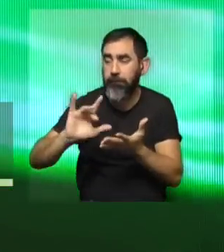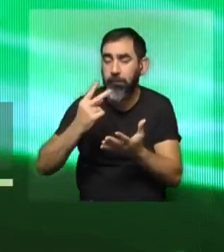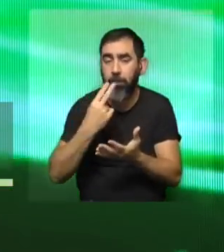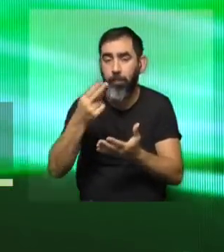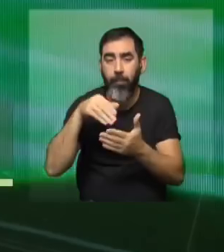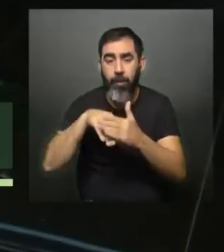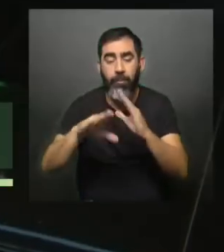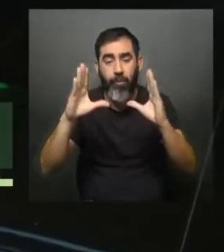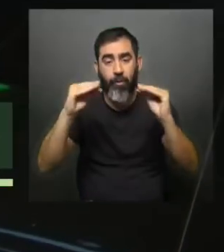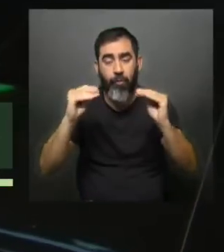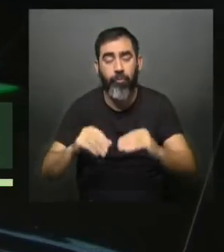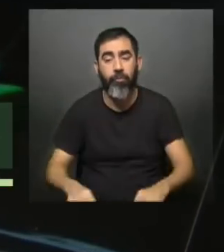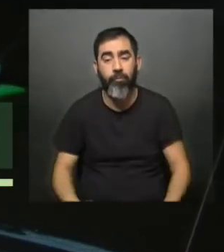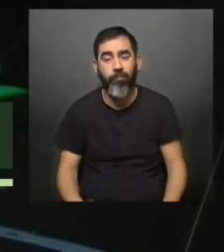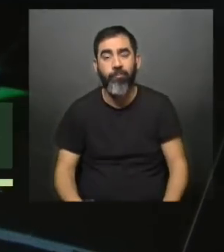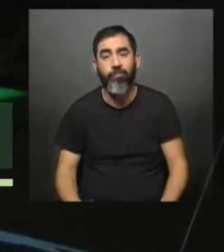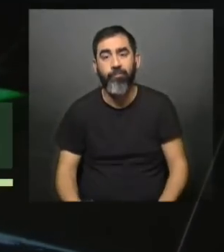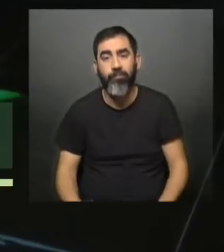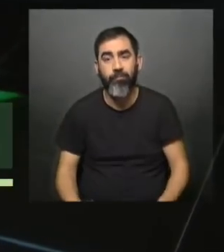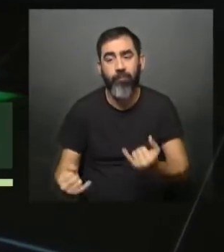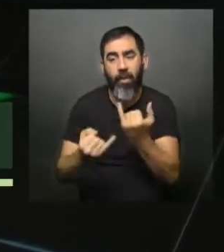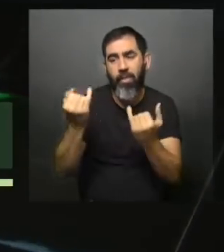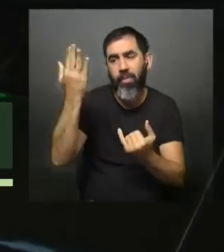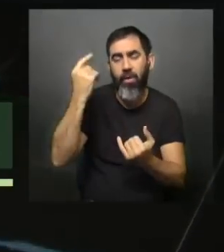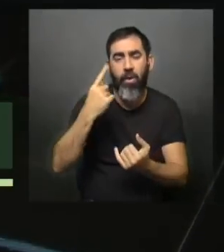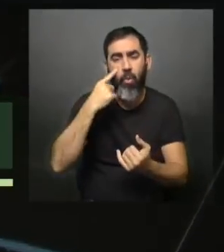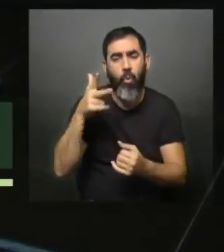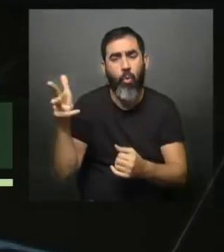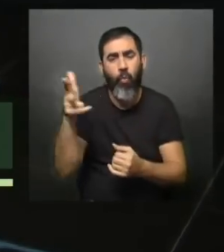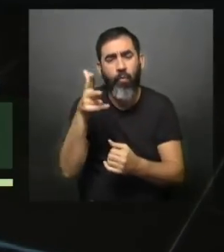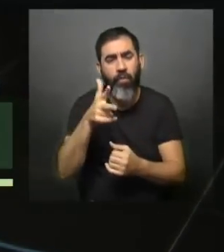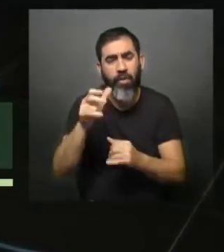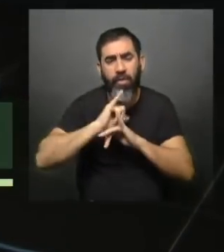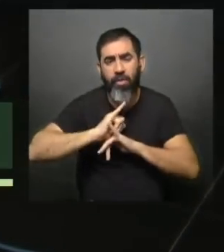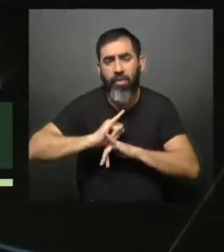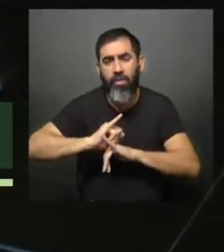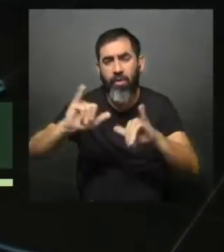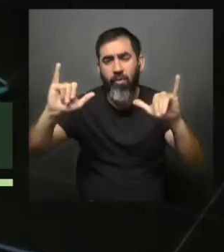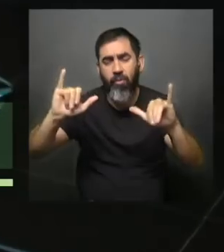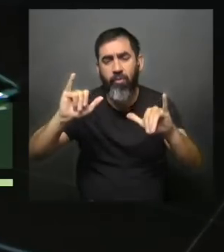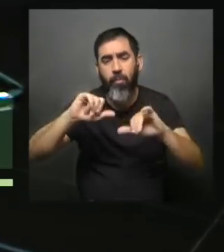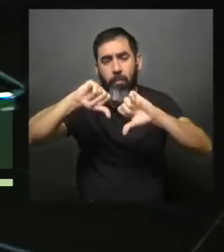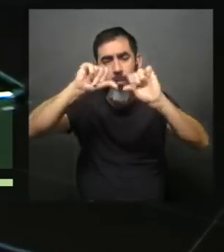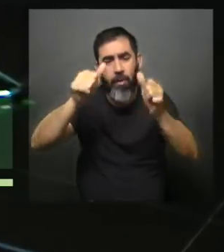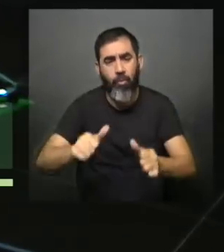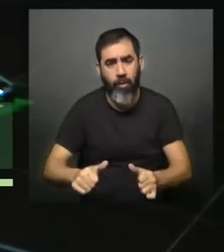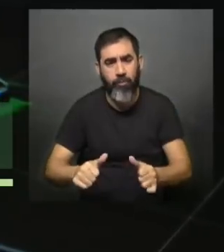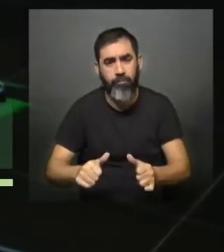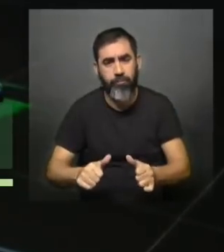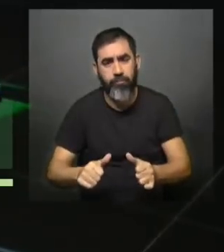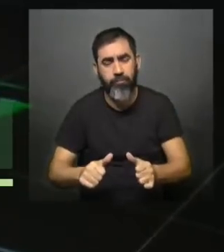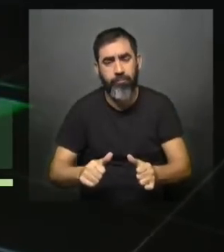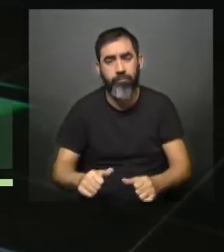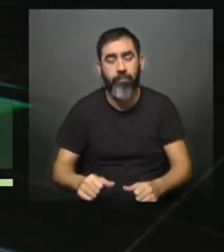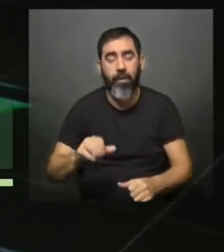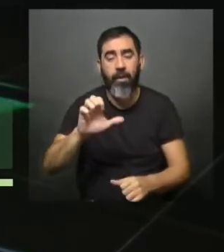habilitados Hace unos días se conoció un vídeo que se hizo viral en el departamento de Maldonado estamos hablando